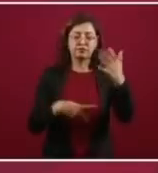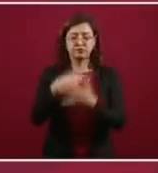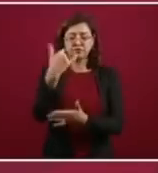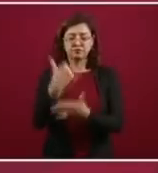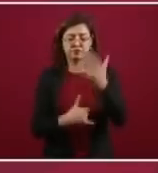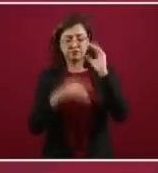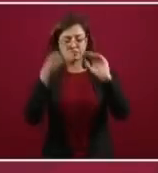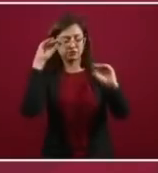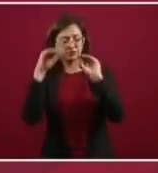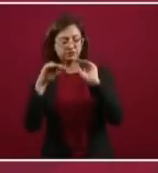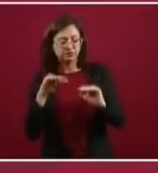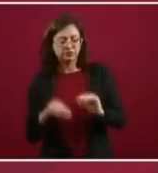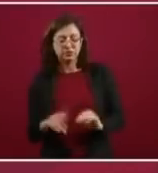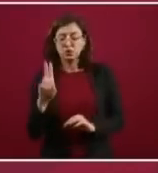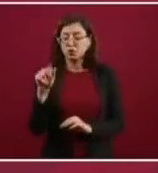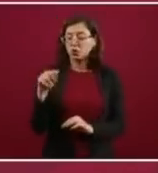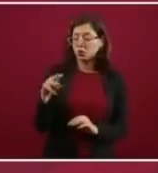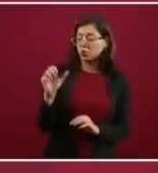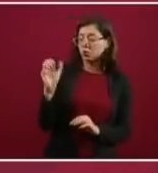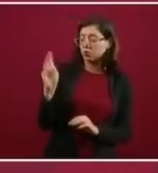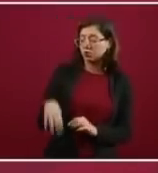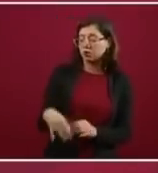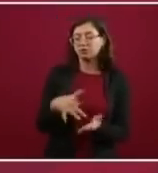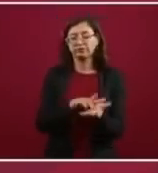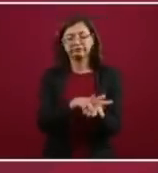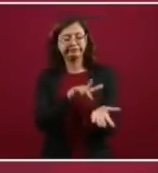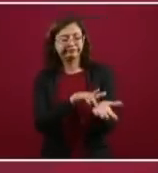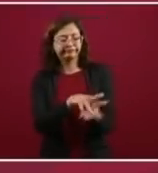UNAM está contribuyendo